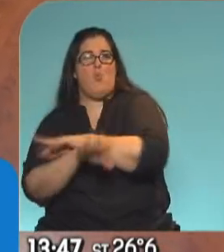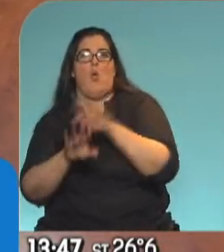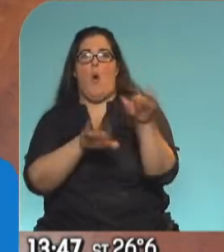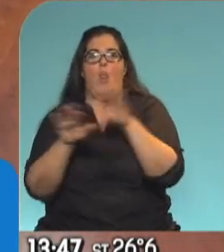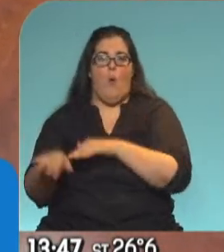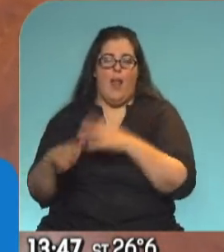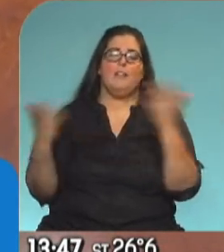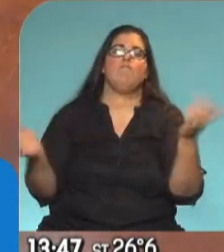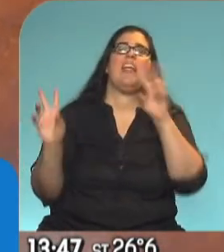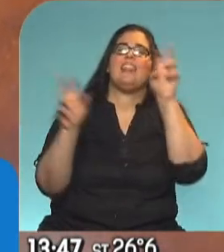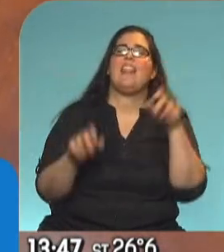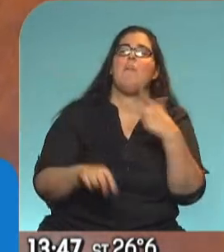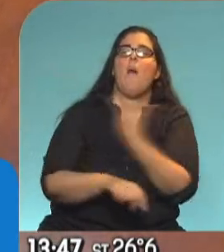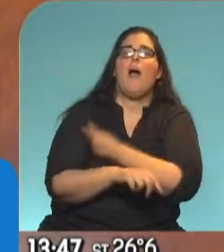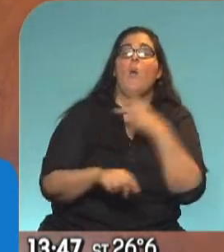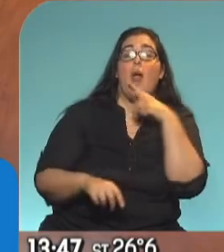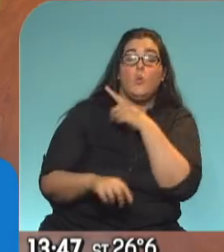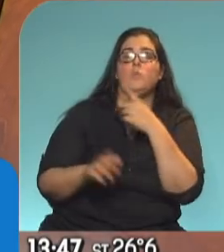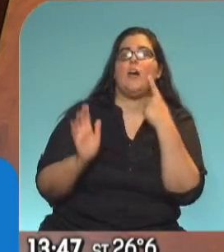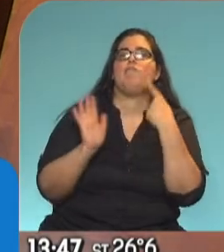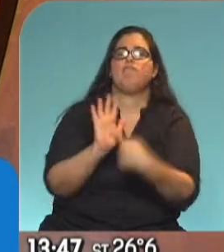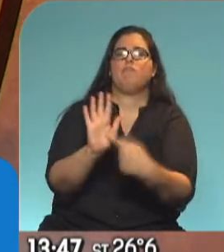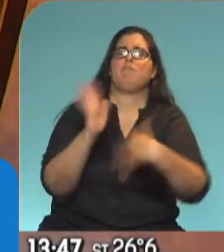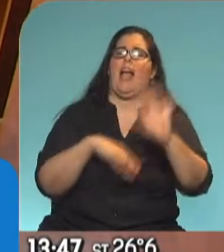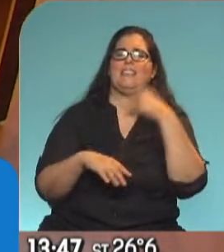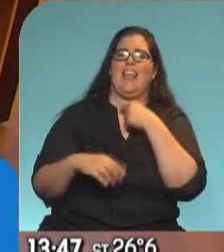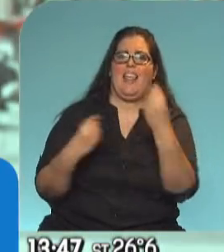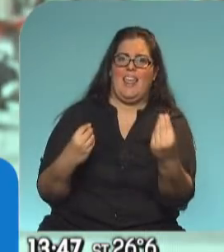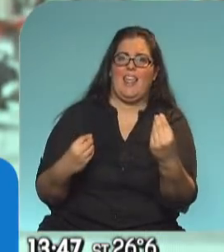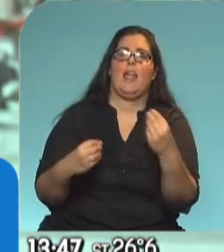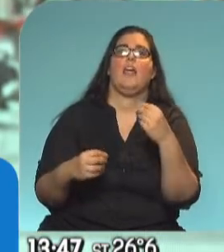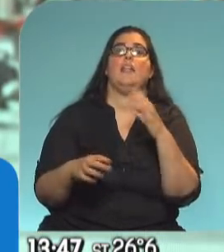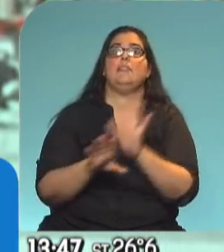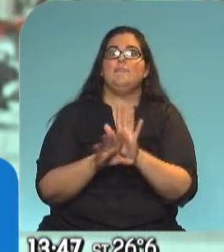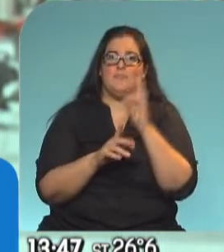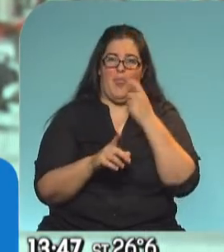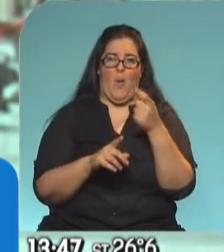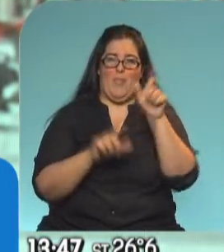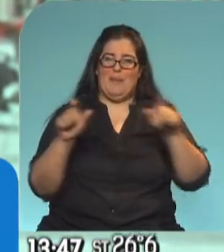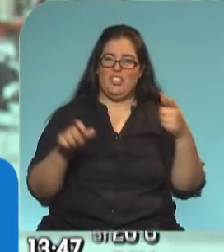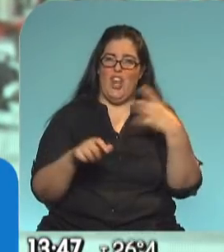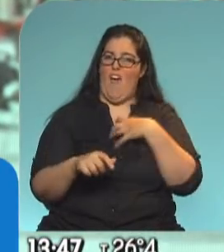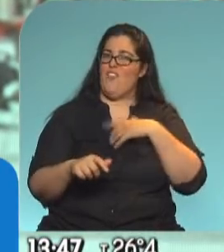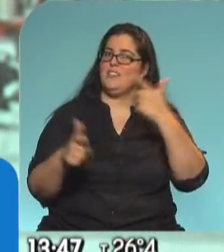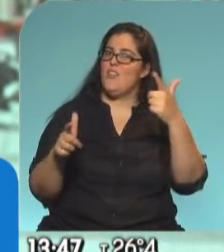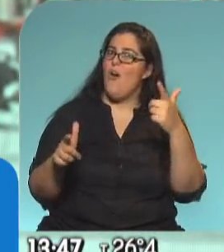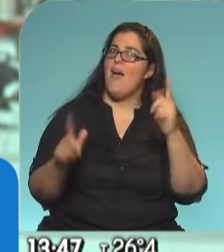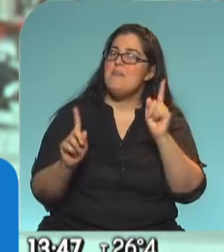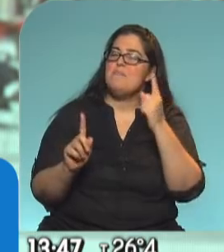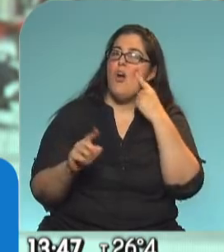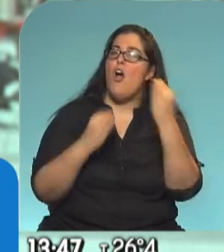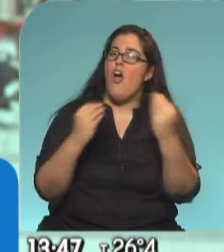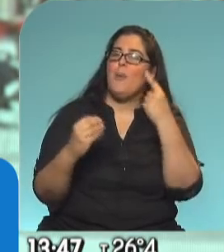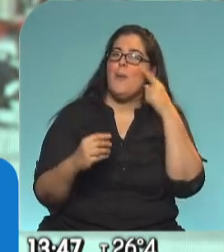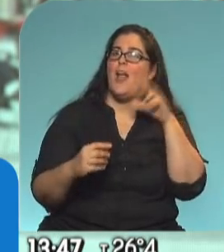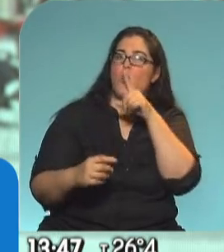la cuestión de la vacuna rusa, me interesa resaltar esto de la desconfianza que genera, lo veíamos recién en el informe, en los propios ciudadanos